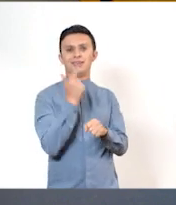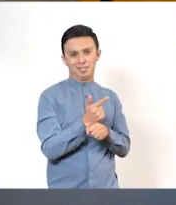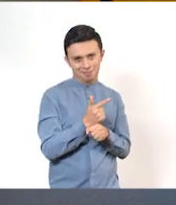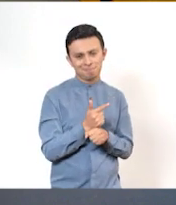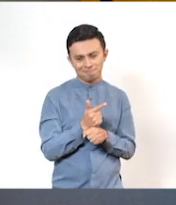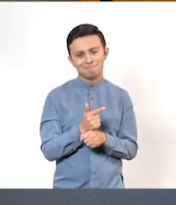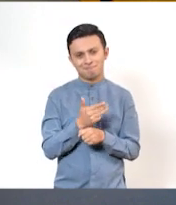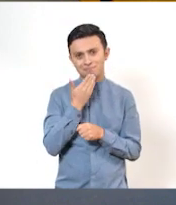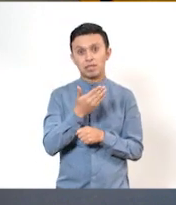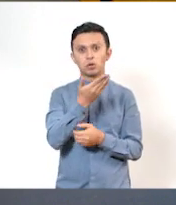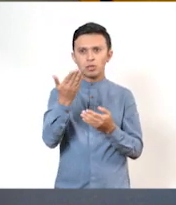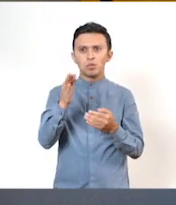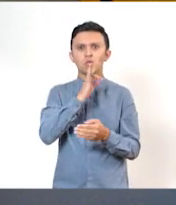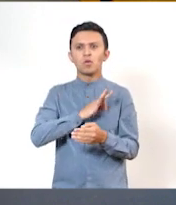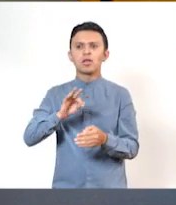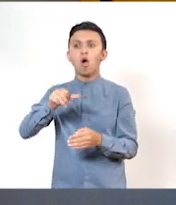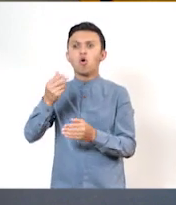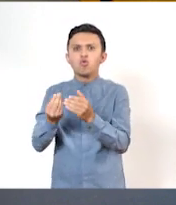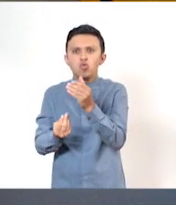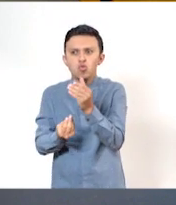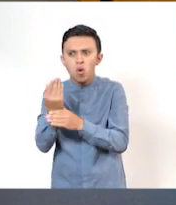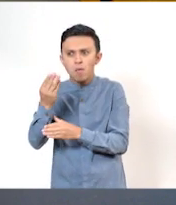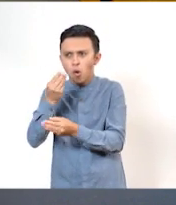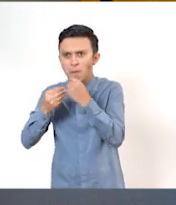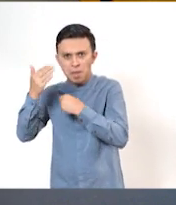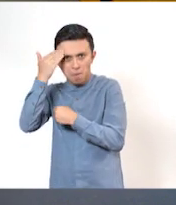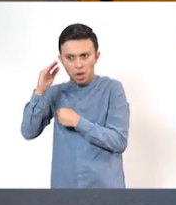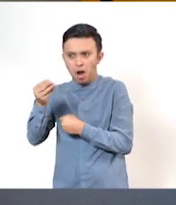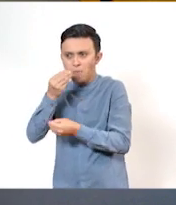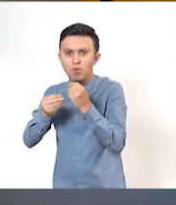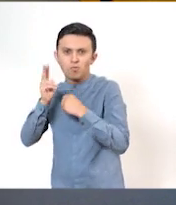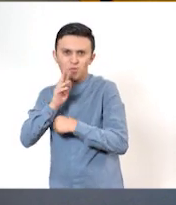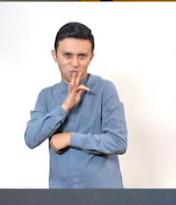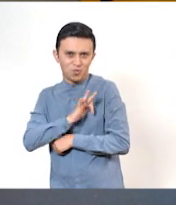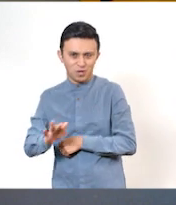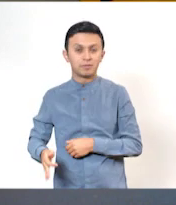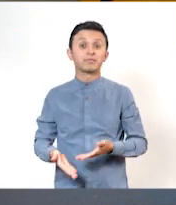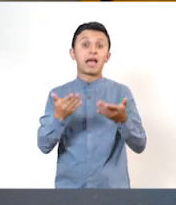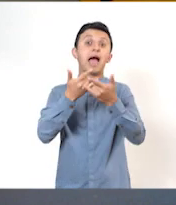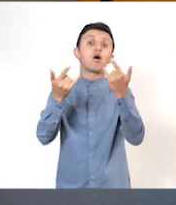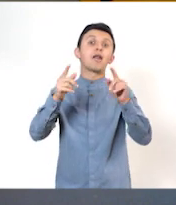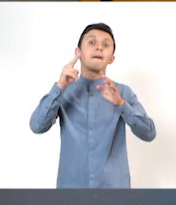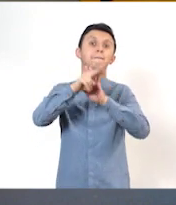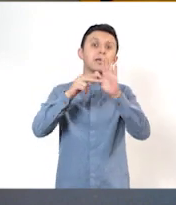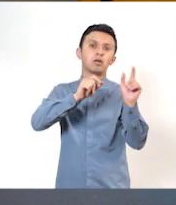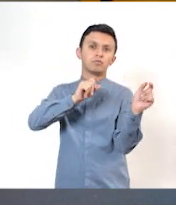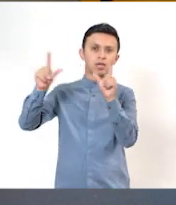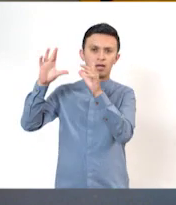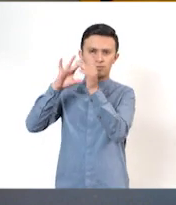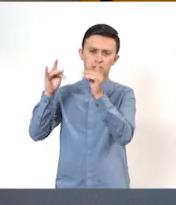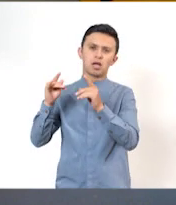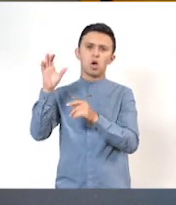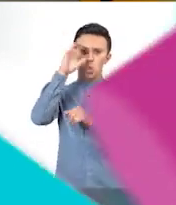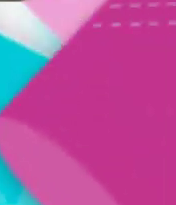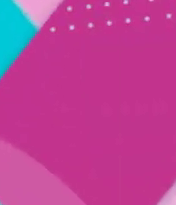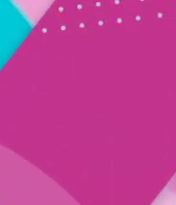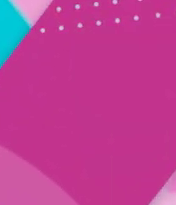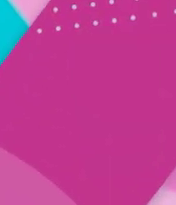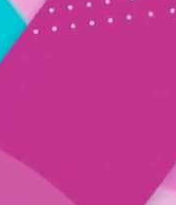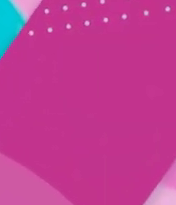probar algún platillo diferente o nuevo. Y ahora vamos a ver este video para conocer más de la cultura afromexicana.